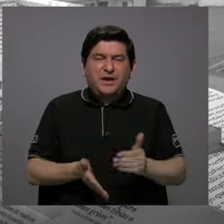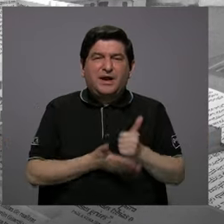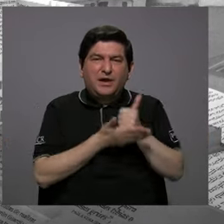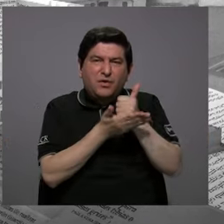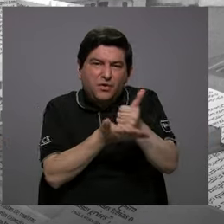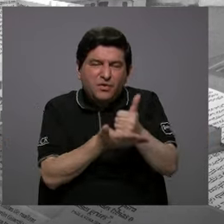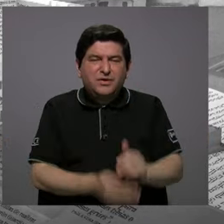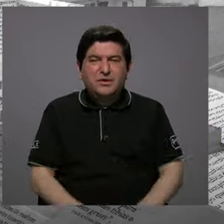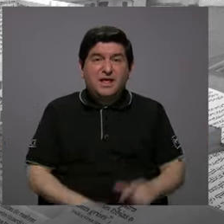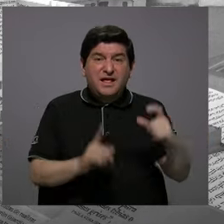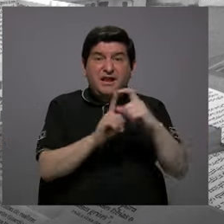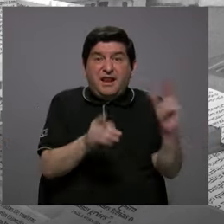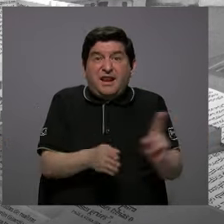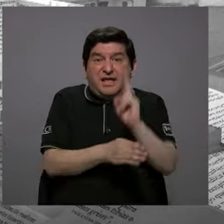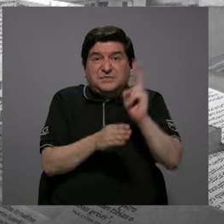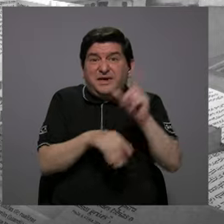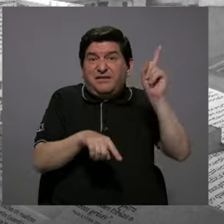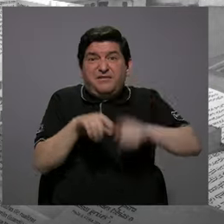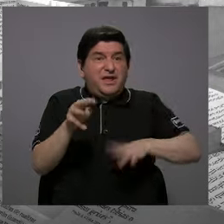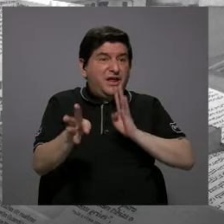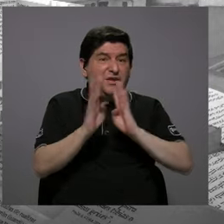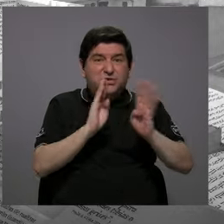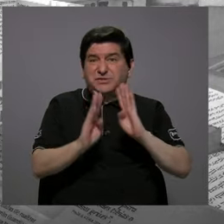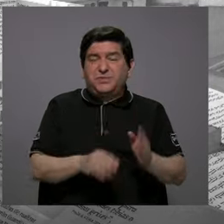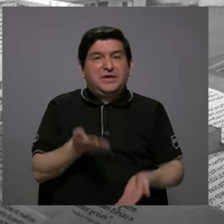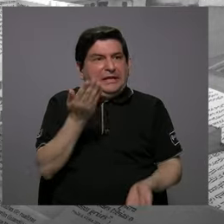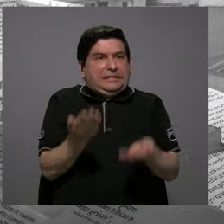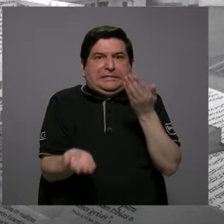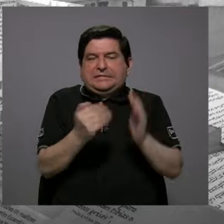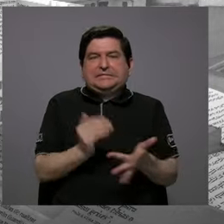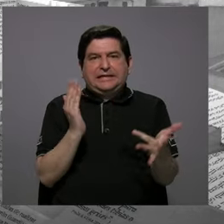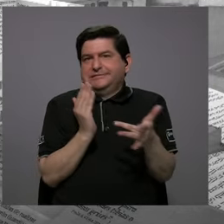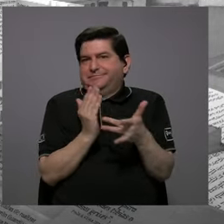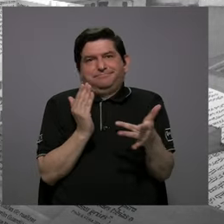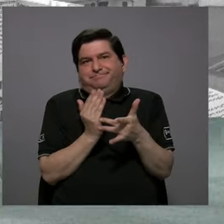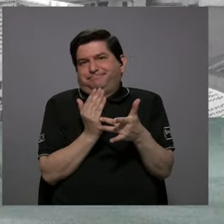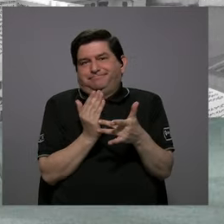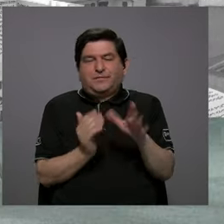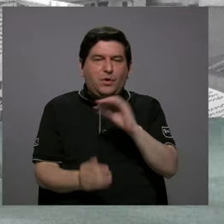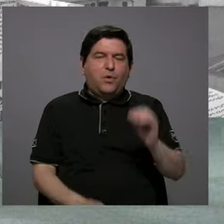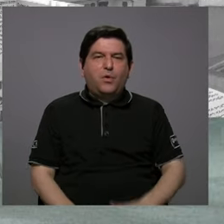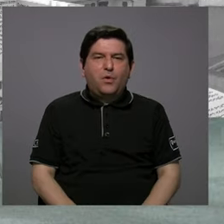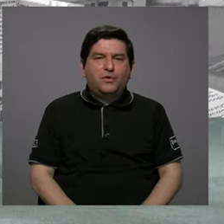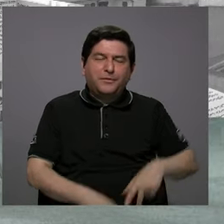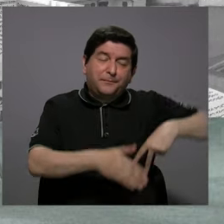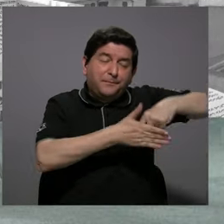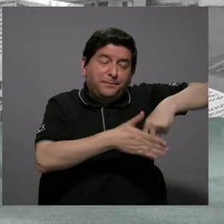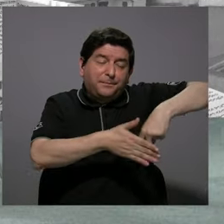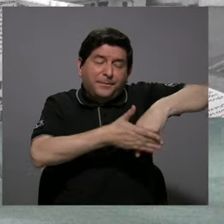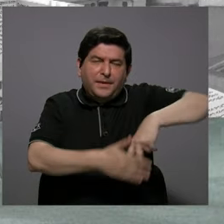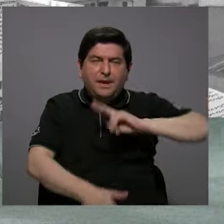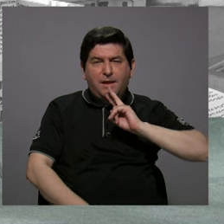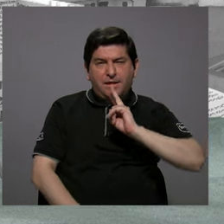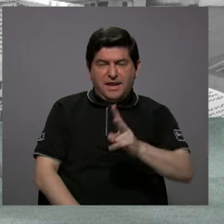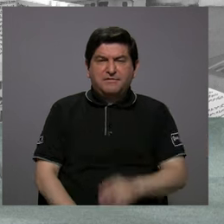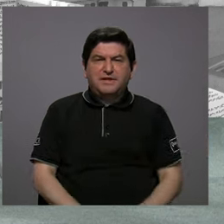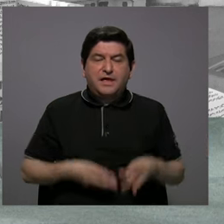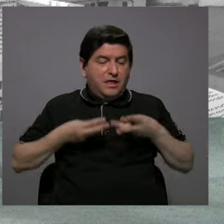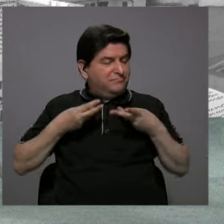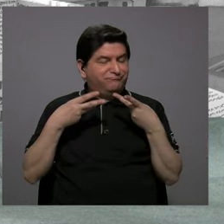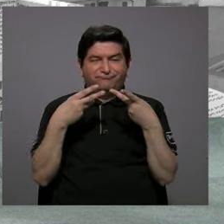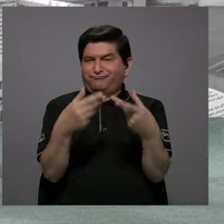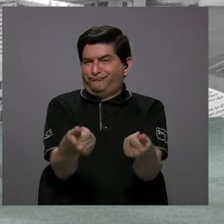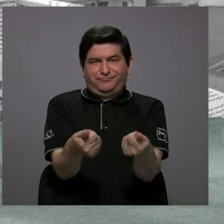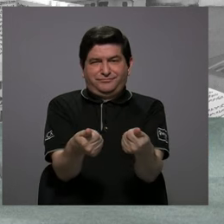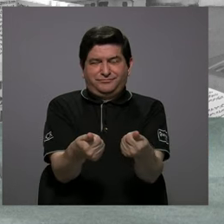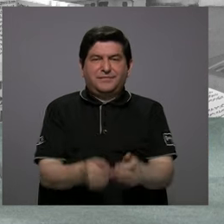veces las palabras que usas no se puede hablar de ciertas palabras de tecnología o ciertas trabas que la verdad que hace que no fluya